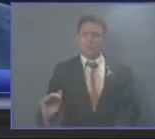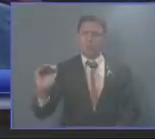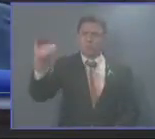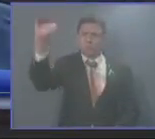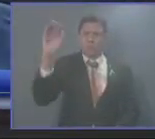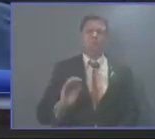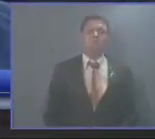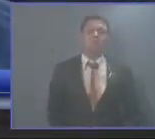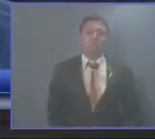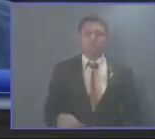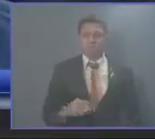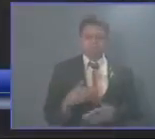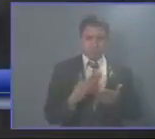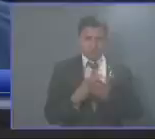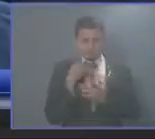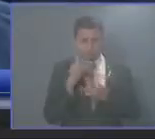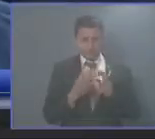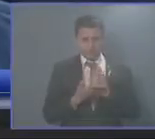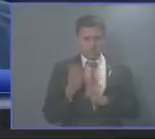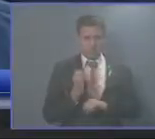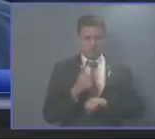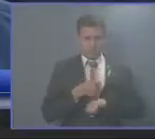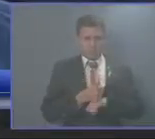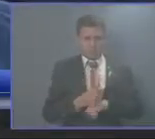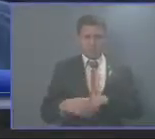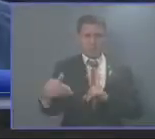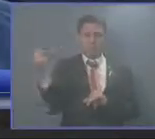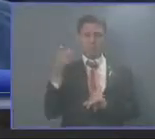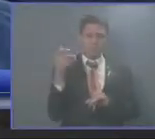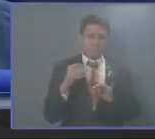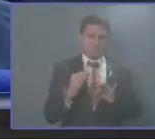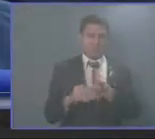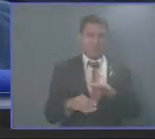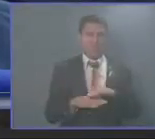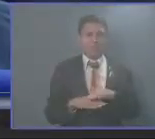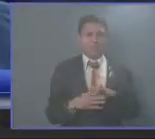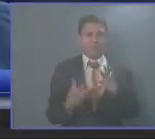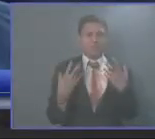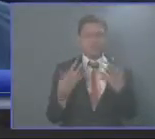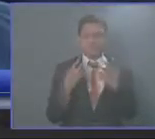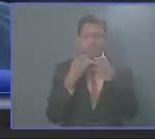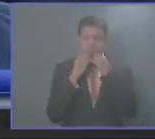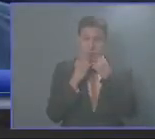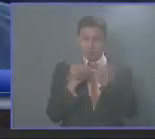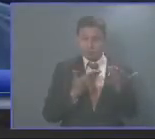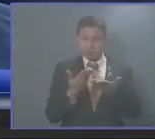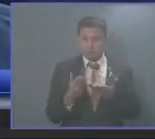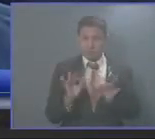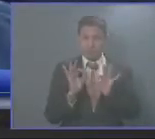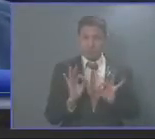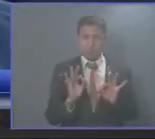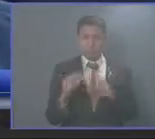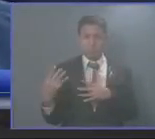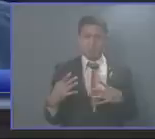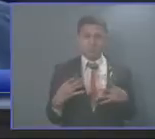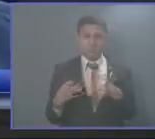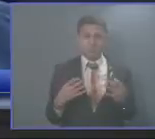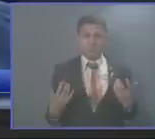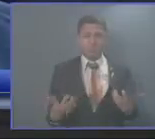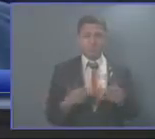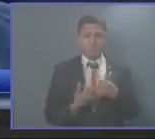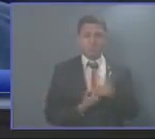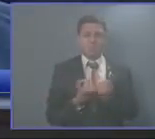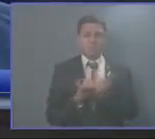y religiosa que cimentó las características de su naturaleza activa y generosa, la cual